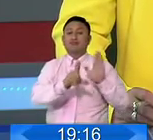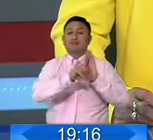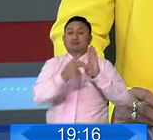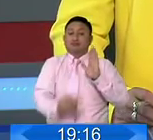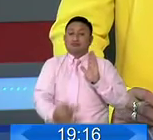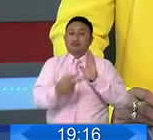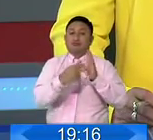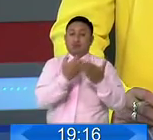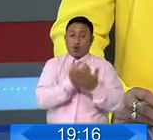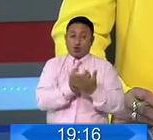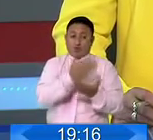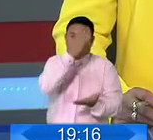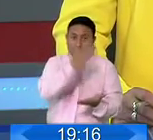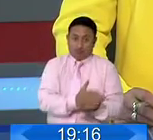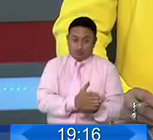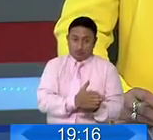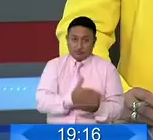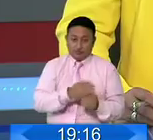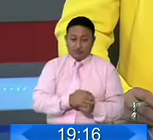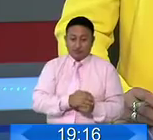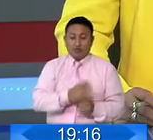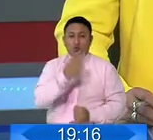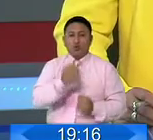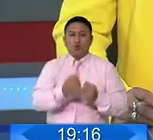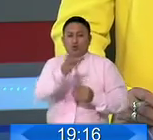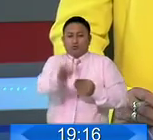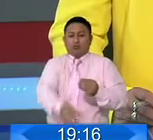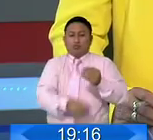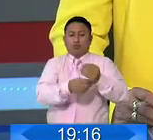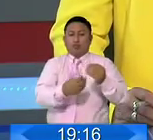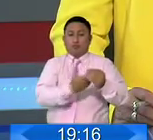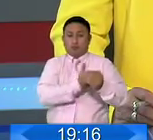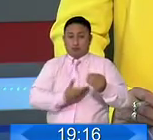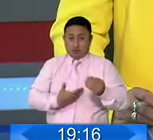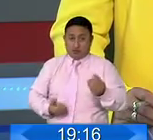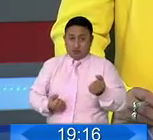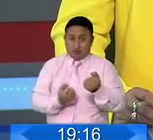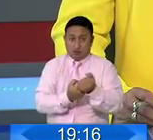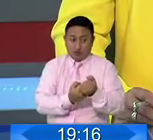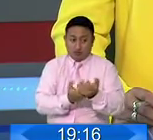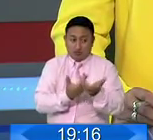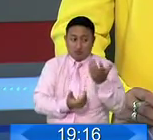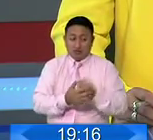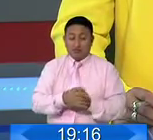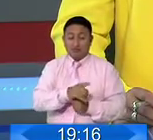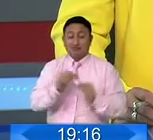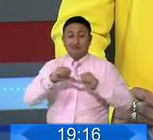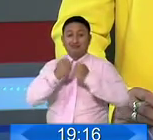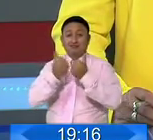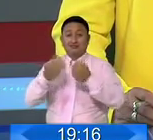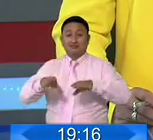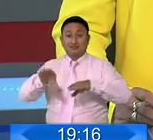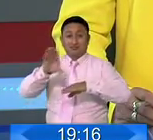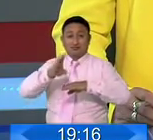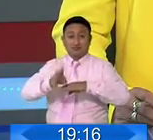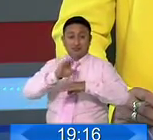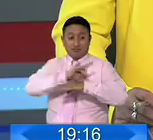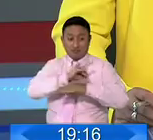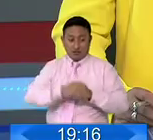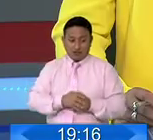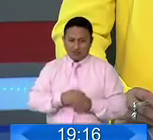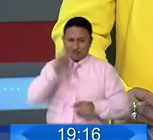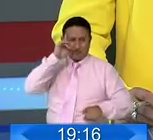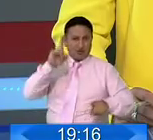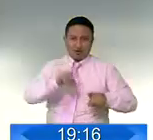reactivación económica. Se asegura que el último alcance enviado por el presidente podría no ser aceptado dentro de las filas